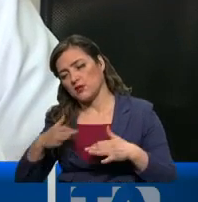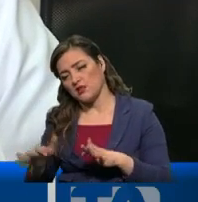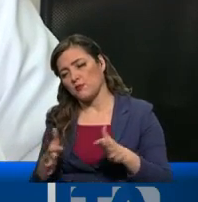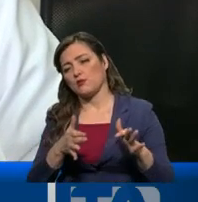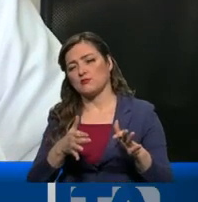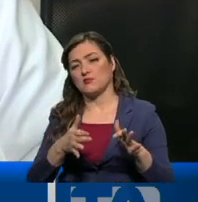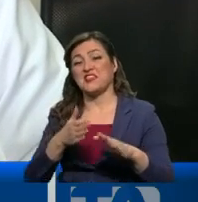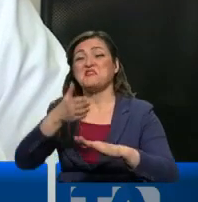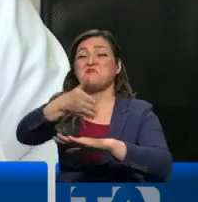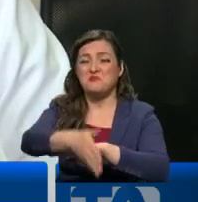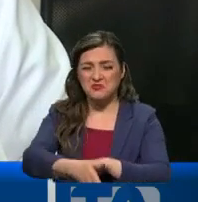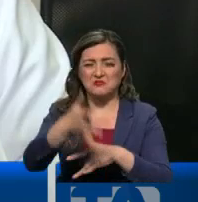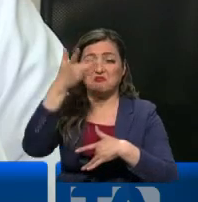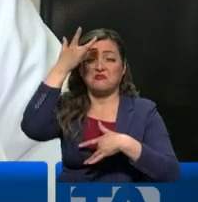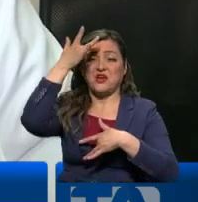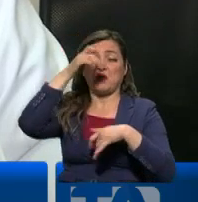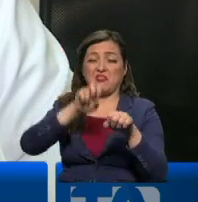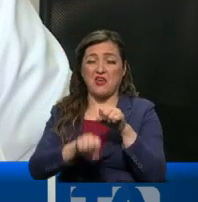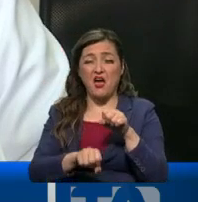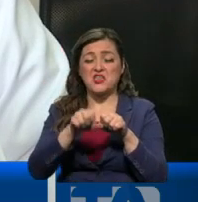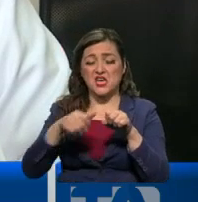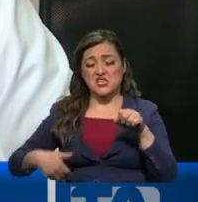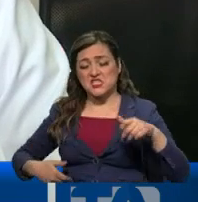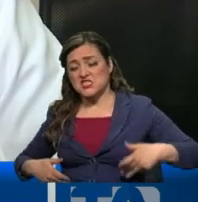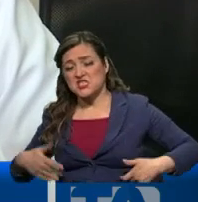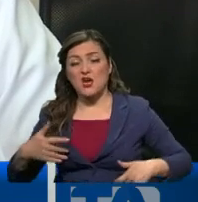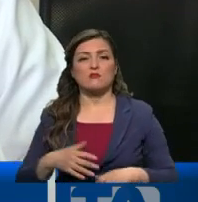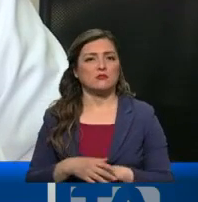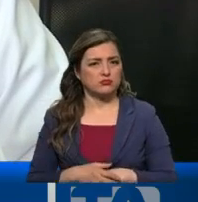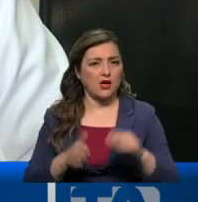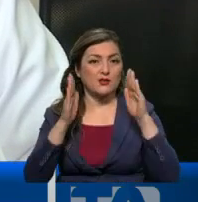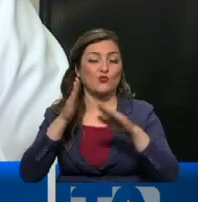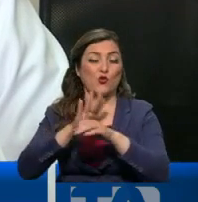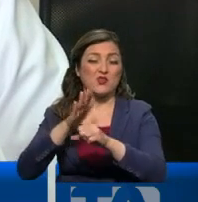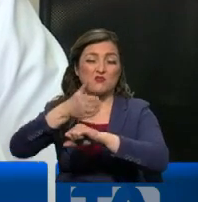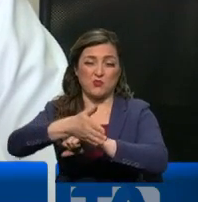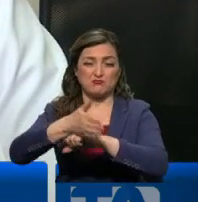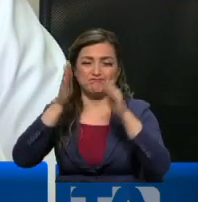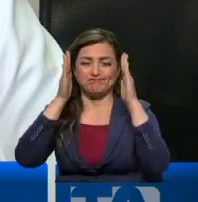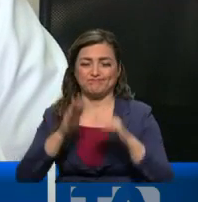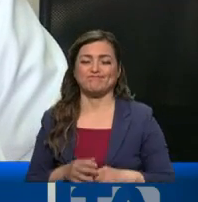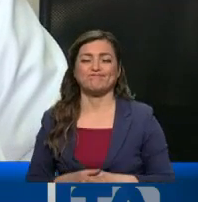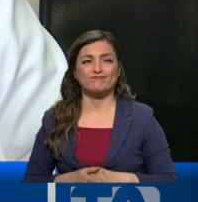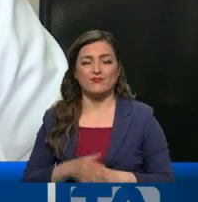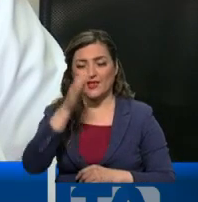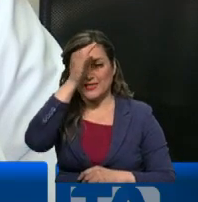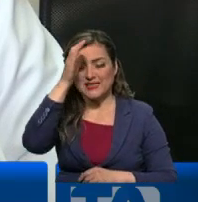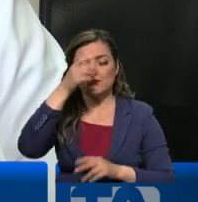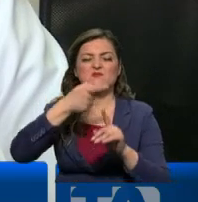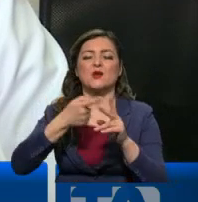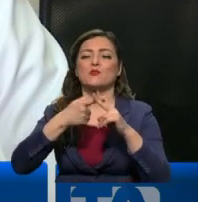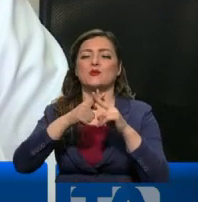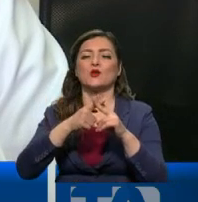esta enfermedad. Esta atención post-COVID o la clínica post-COVID, que le podemos llamar, está abierta desde junio